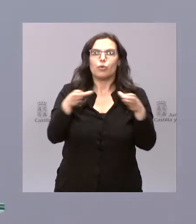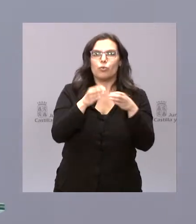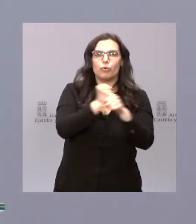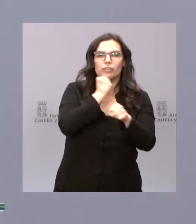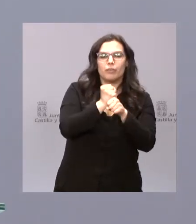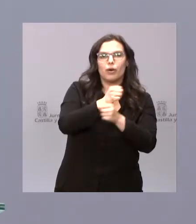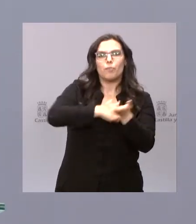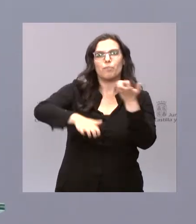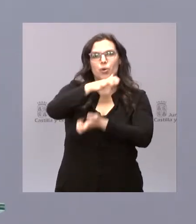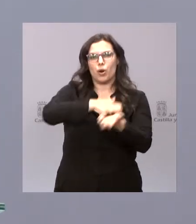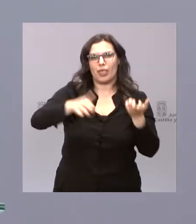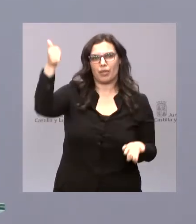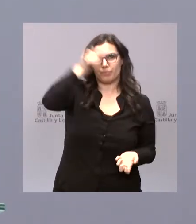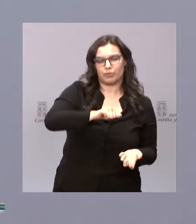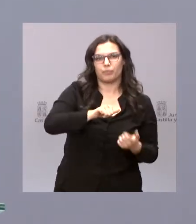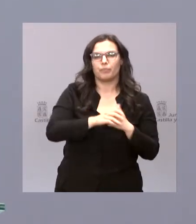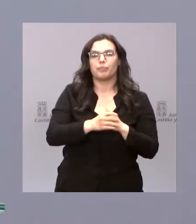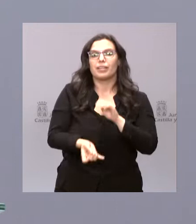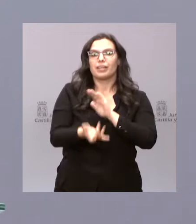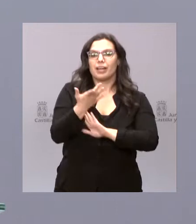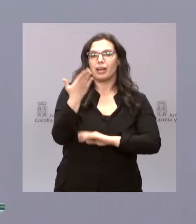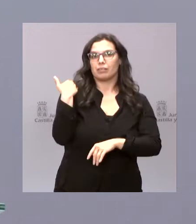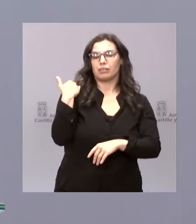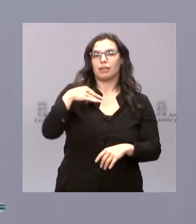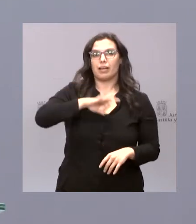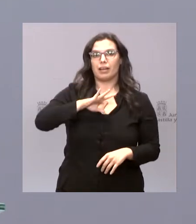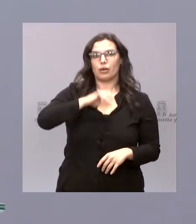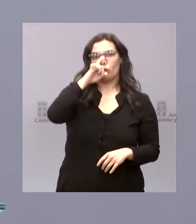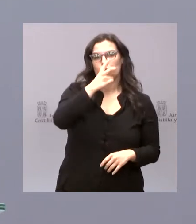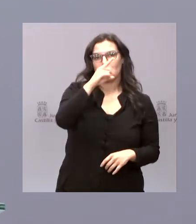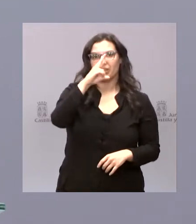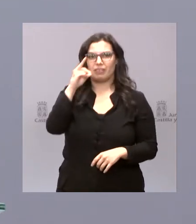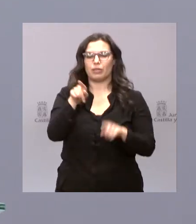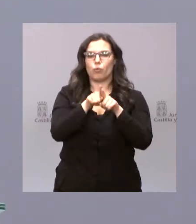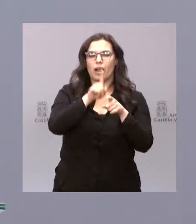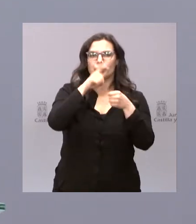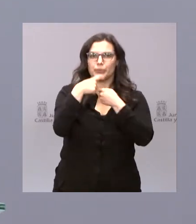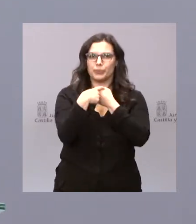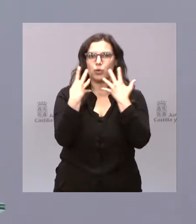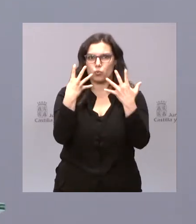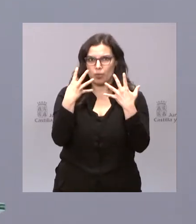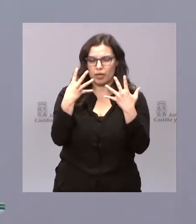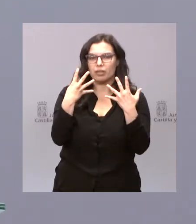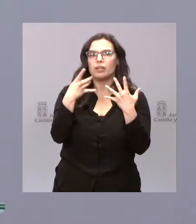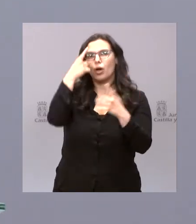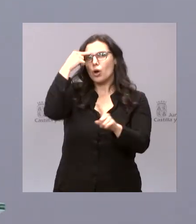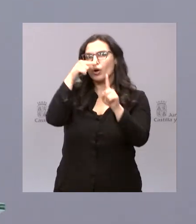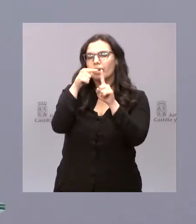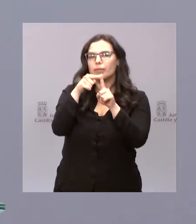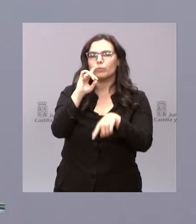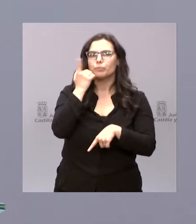Género. Constituida en enero del 2020, está integrada por 9 entidades y tiene como finalidad la de